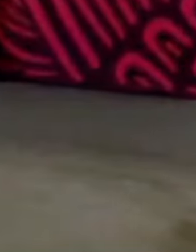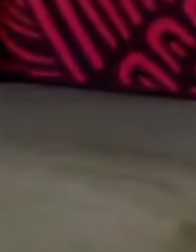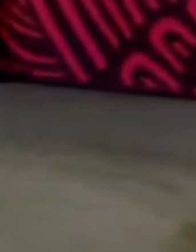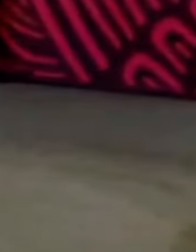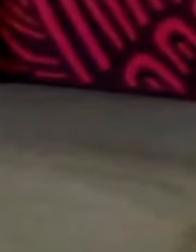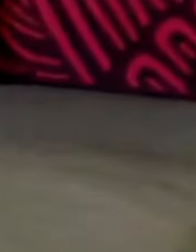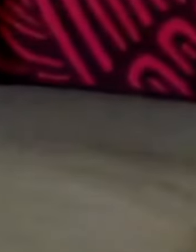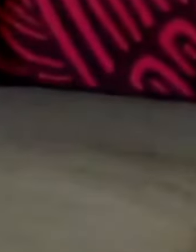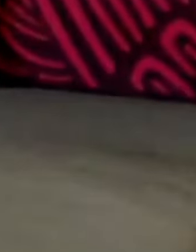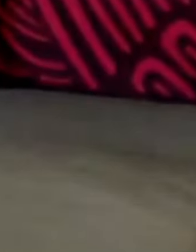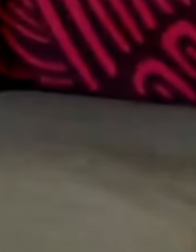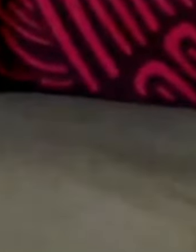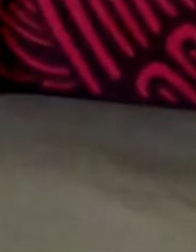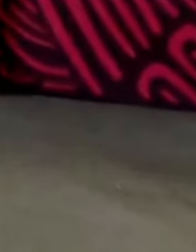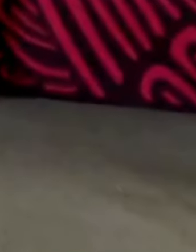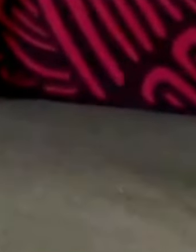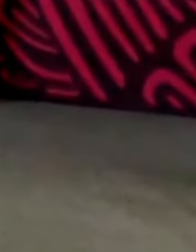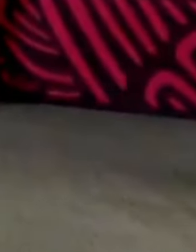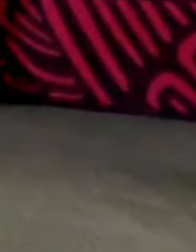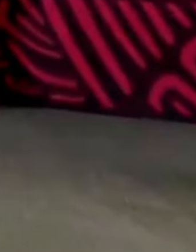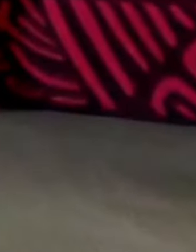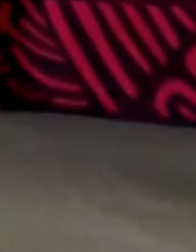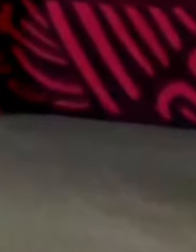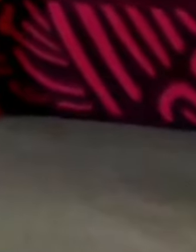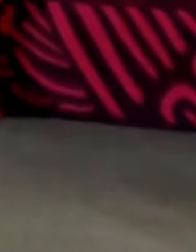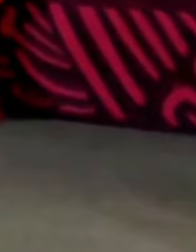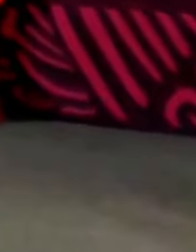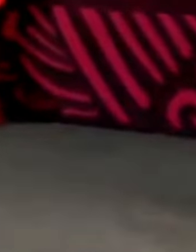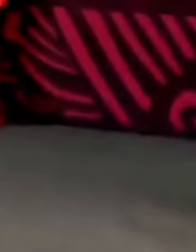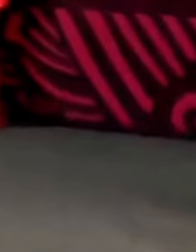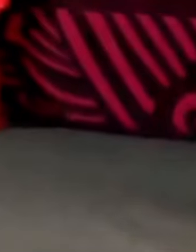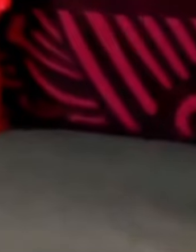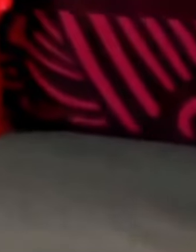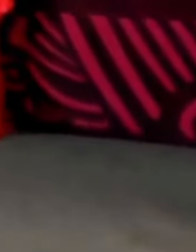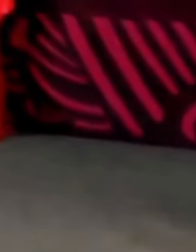¿Ya tienen la anécdota de Pancho Villa?